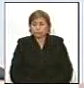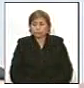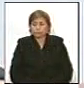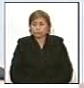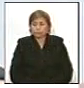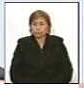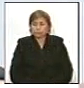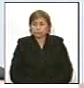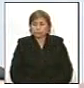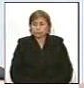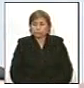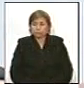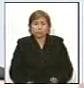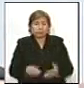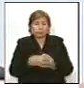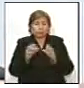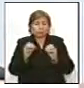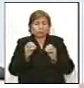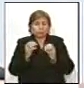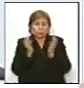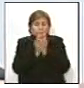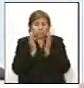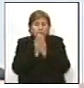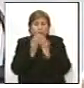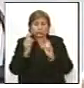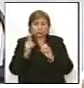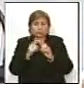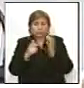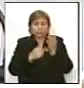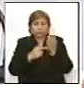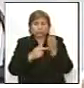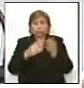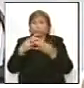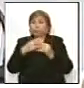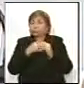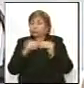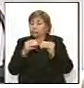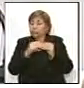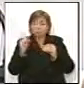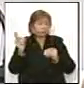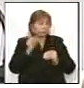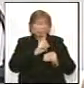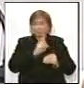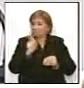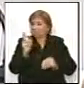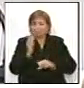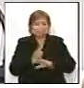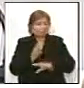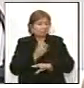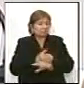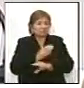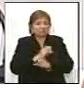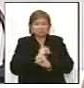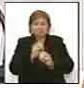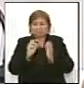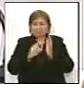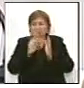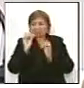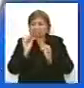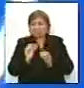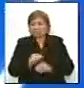un oficio, incluyendo estudios técnicos productivos, tema donde no se ha avanzado de manera significativa.